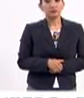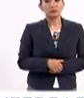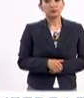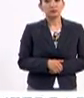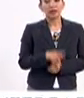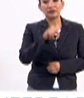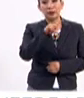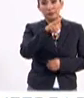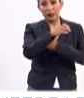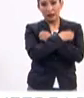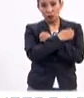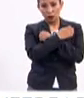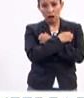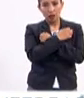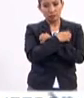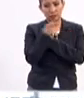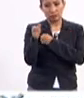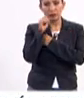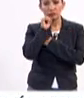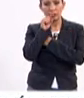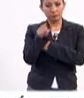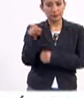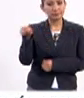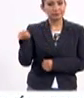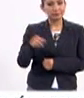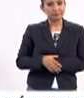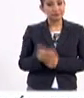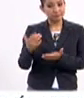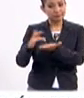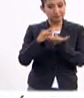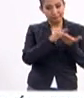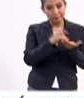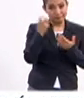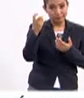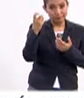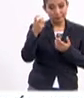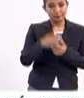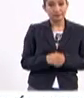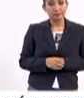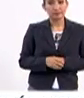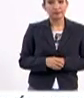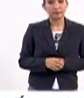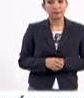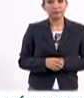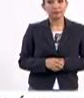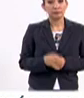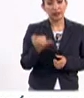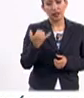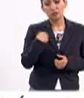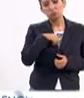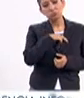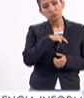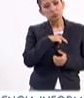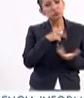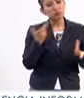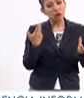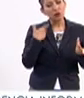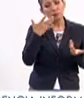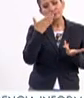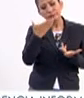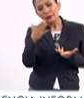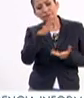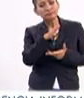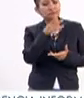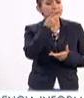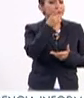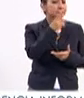TV Educativa pues también nos apoya en ese sentido y estamos en condiciones